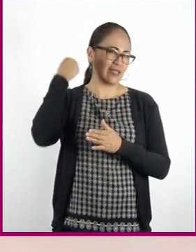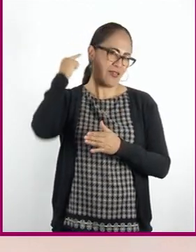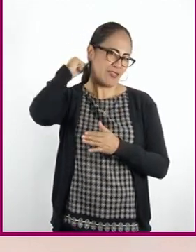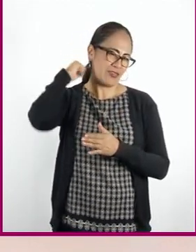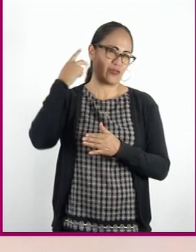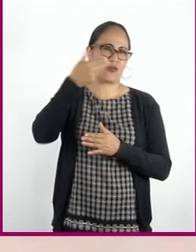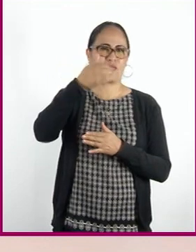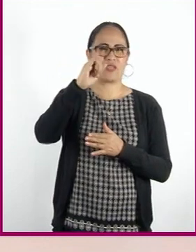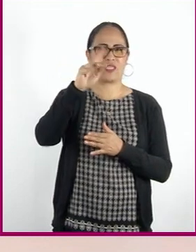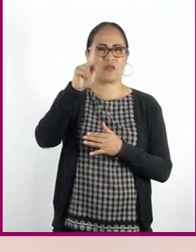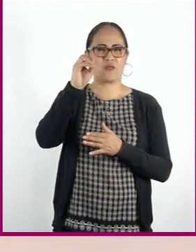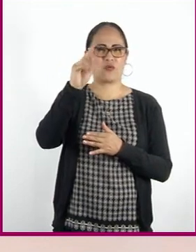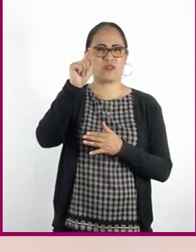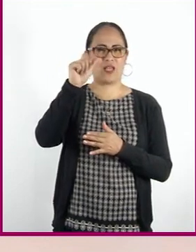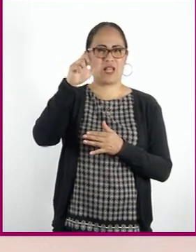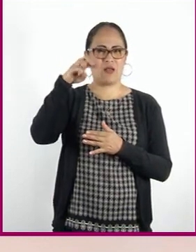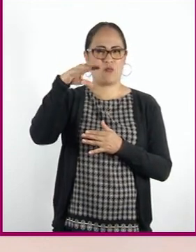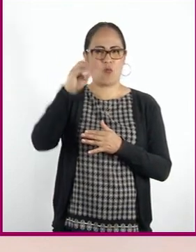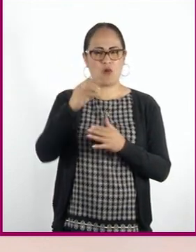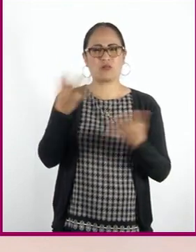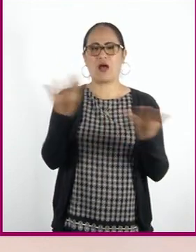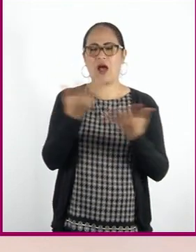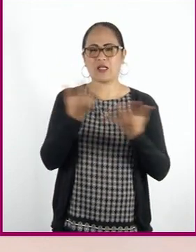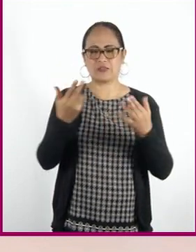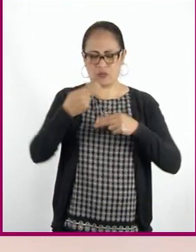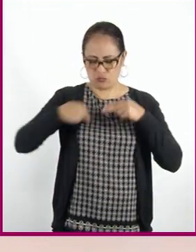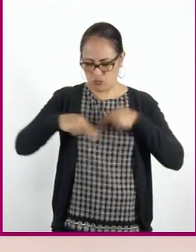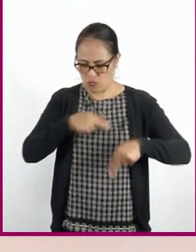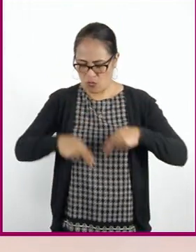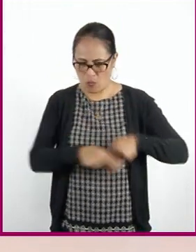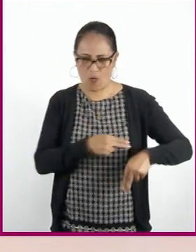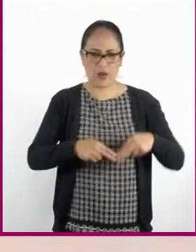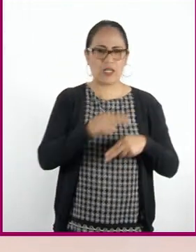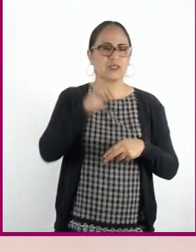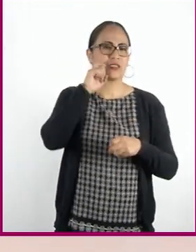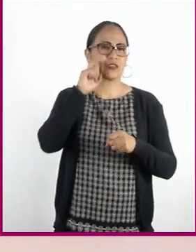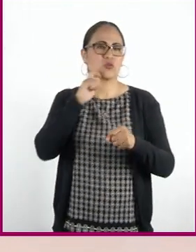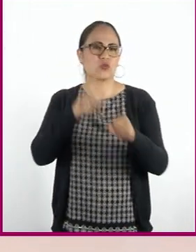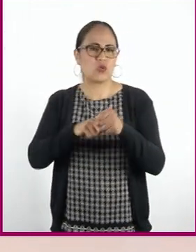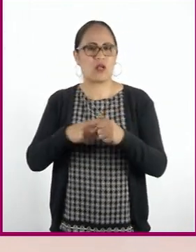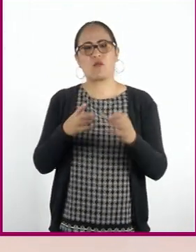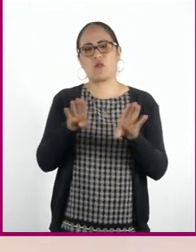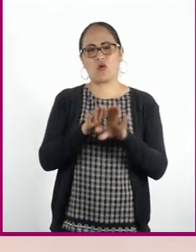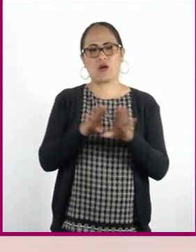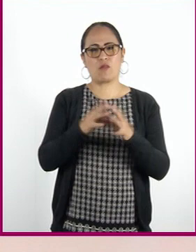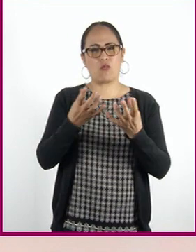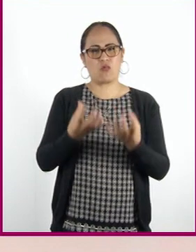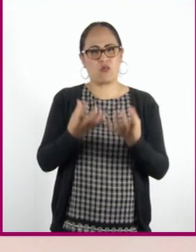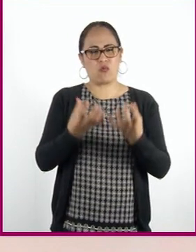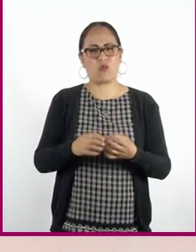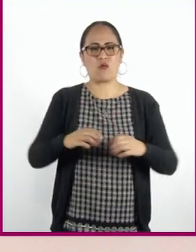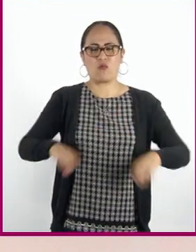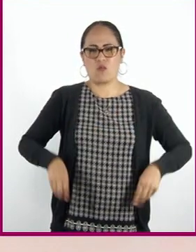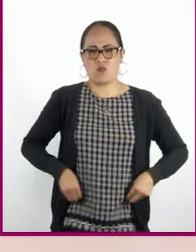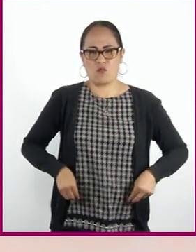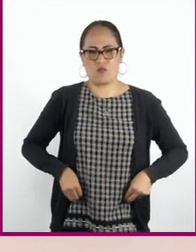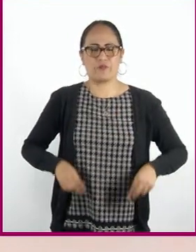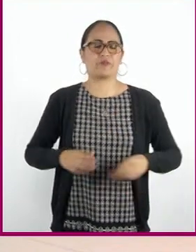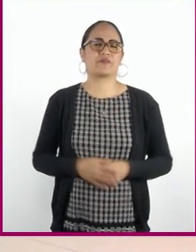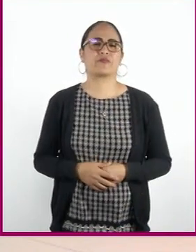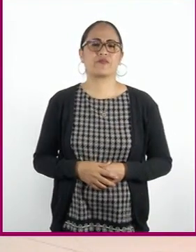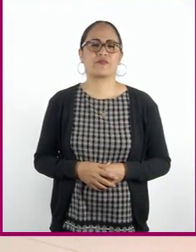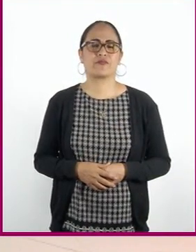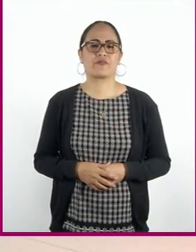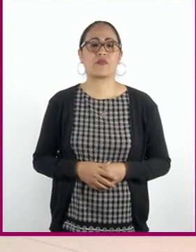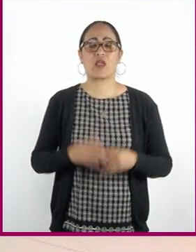cual indica el inicio de la producción de hormonas sexuales por parte de los testículos y los ovarios. La